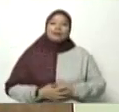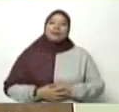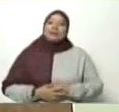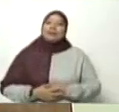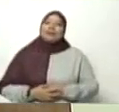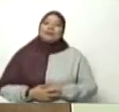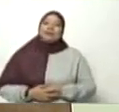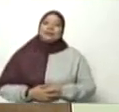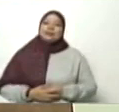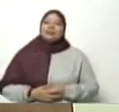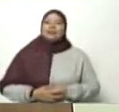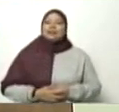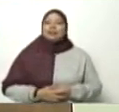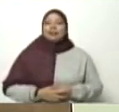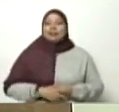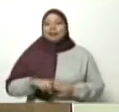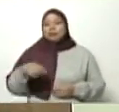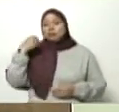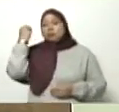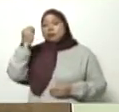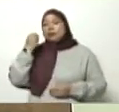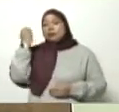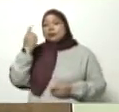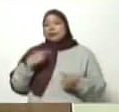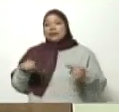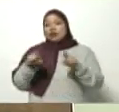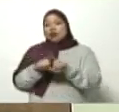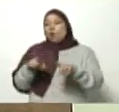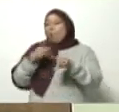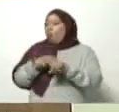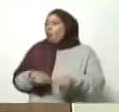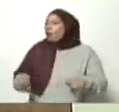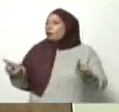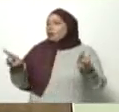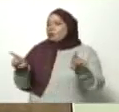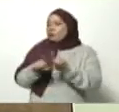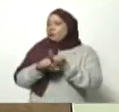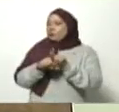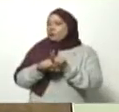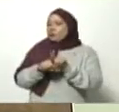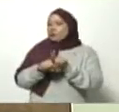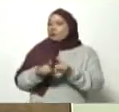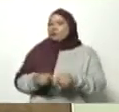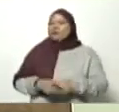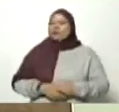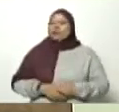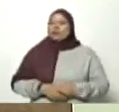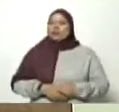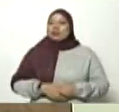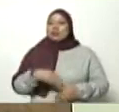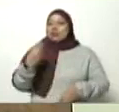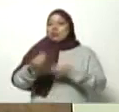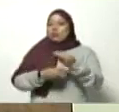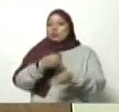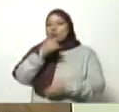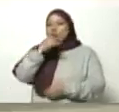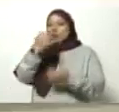Tampoco es que vamos nosotros a pensar que era otra cosa, que era malo, ¿no? ¿Vale? Así son ellos,